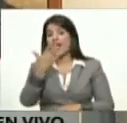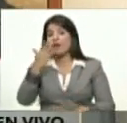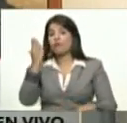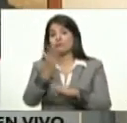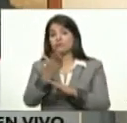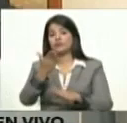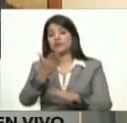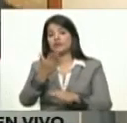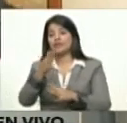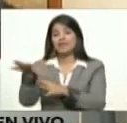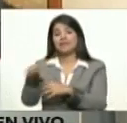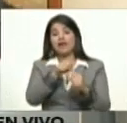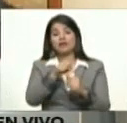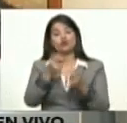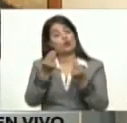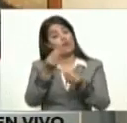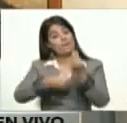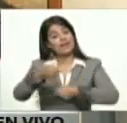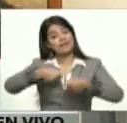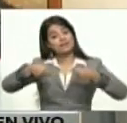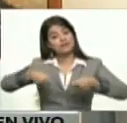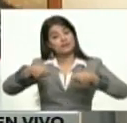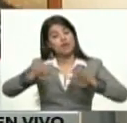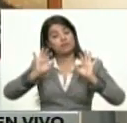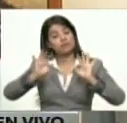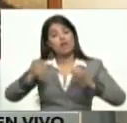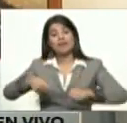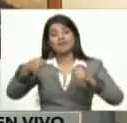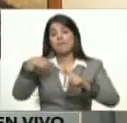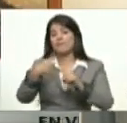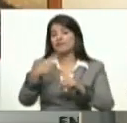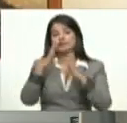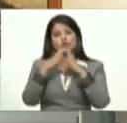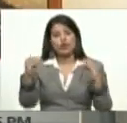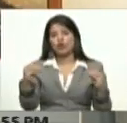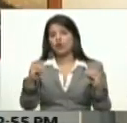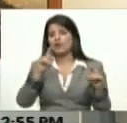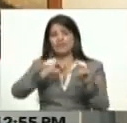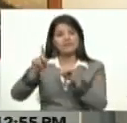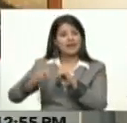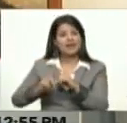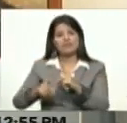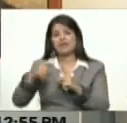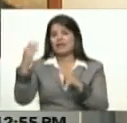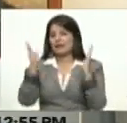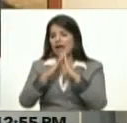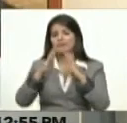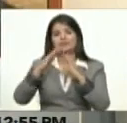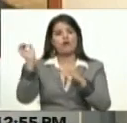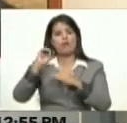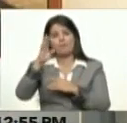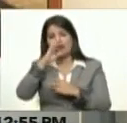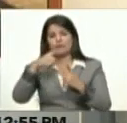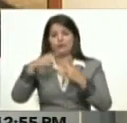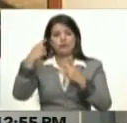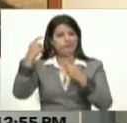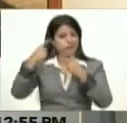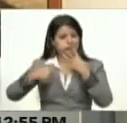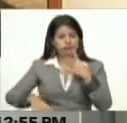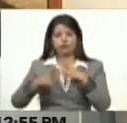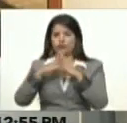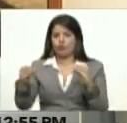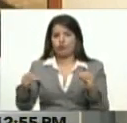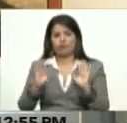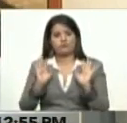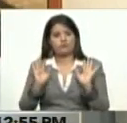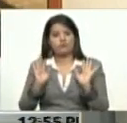de confiscación, no solo de los productos, sino de todos los instrumentos y activos que haya utilizado para cometer ese tipo de fraude